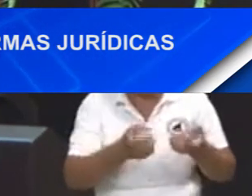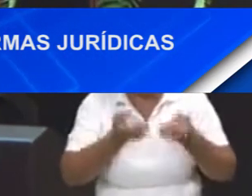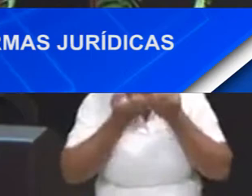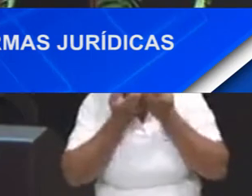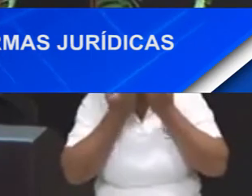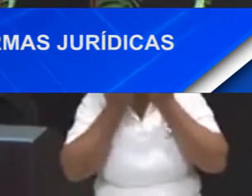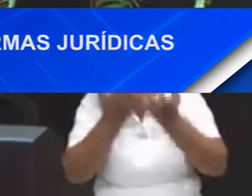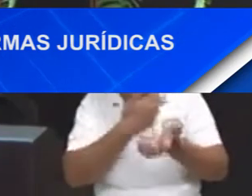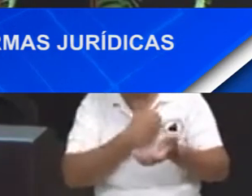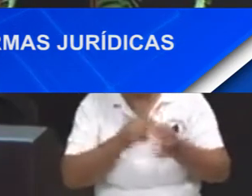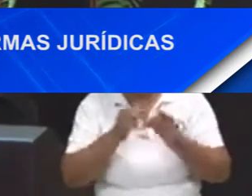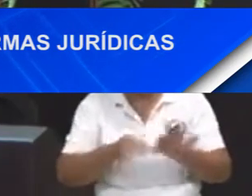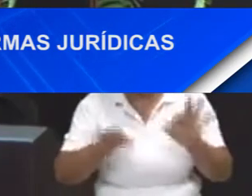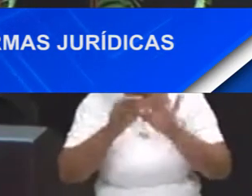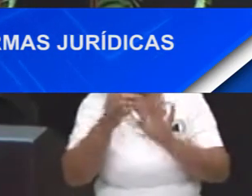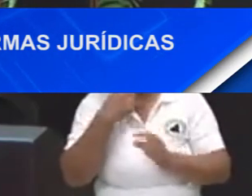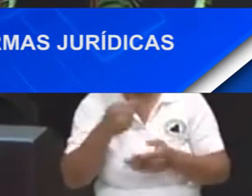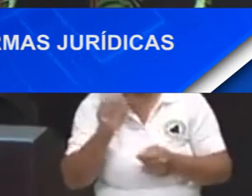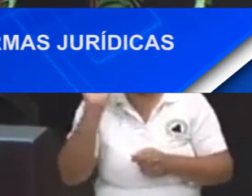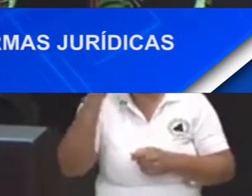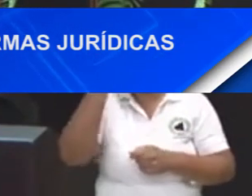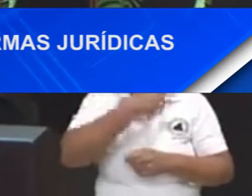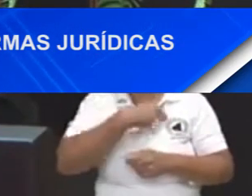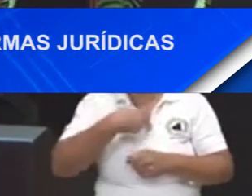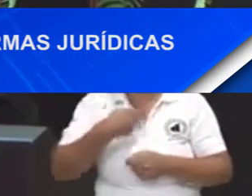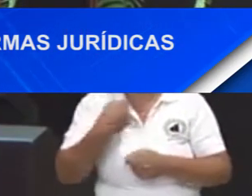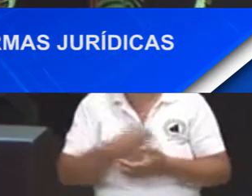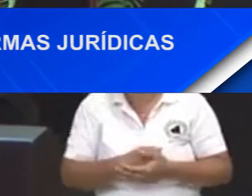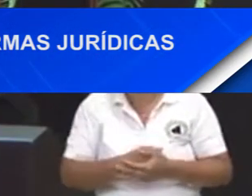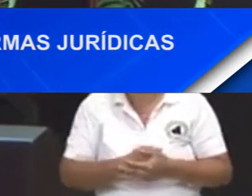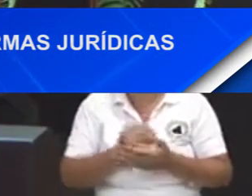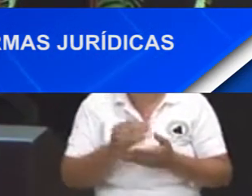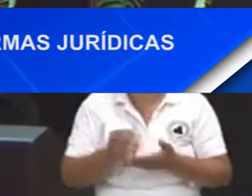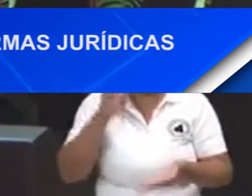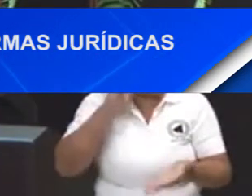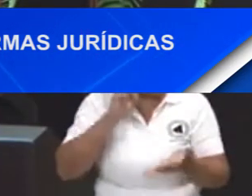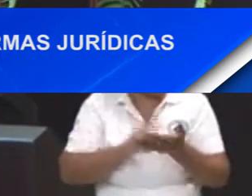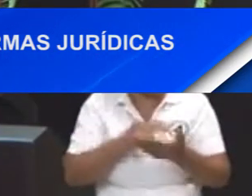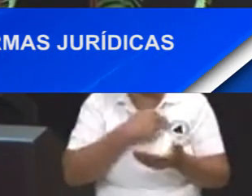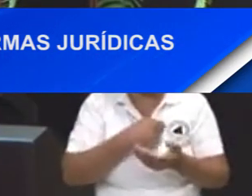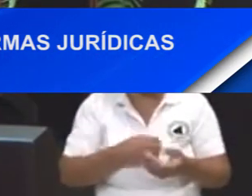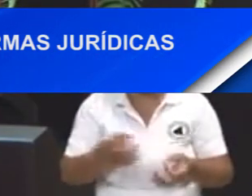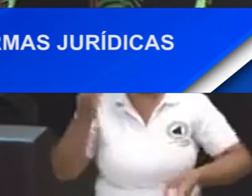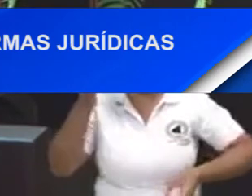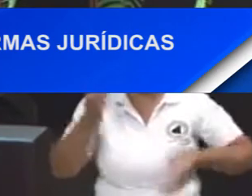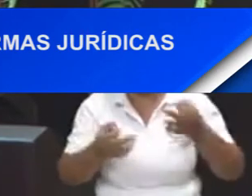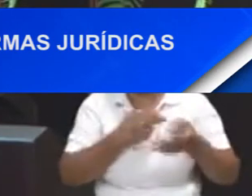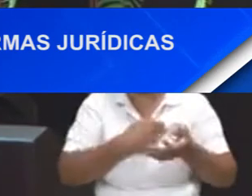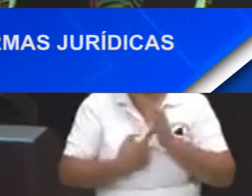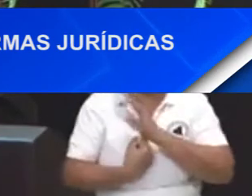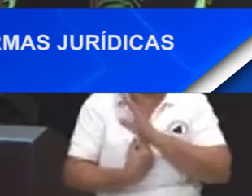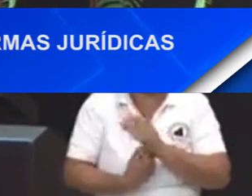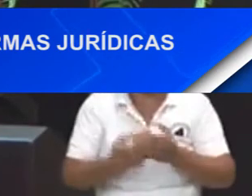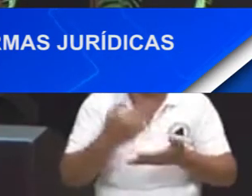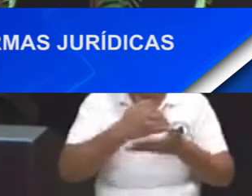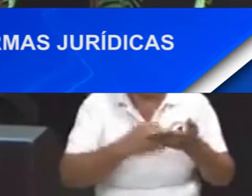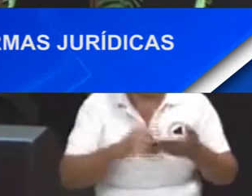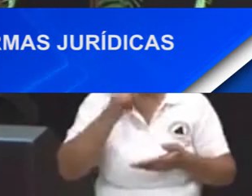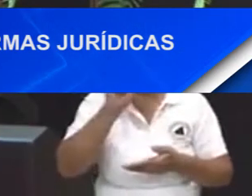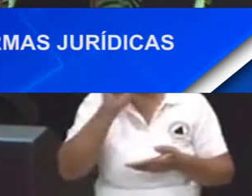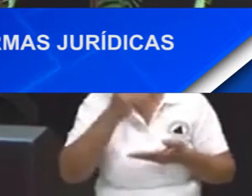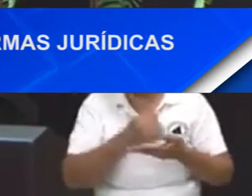informe, la recomendación principal es que se recomienda la formación de una comisión